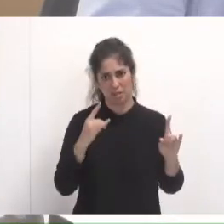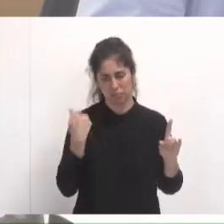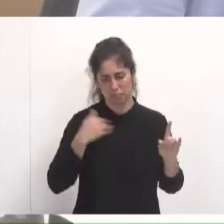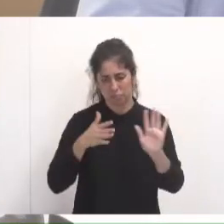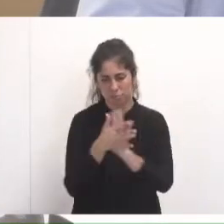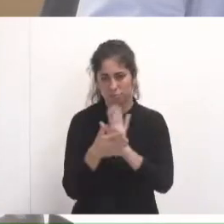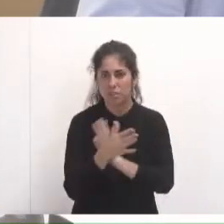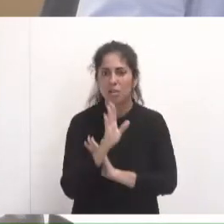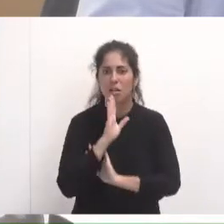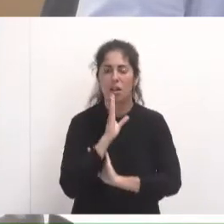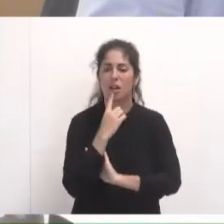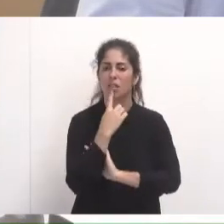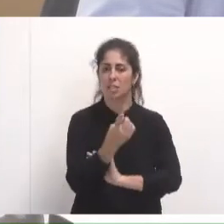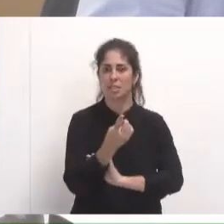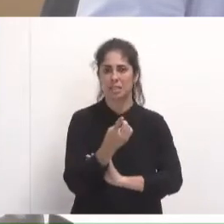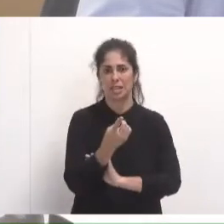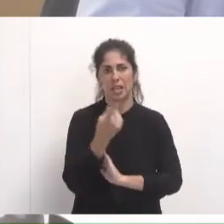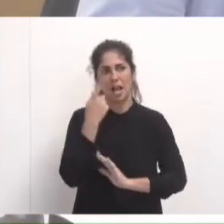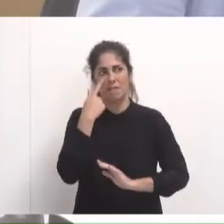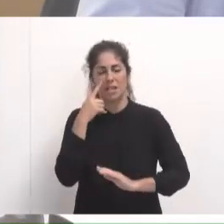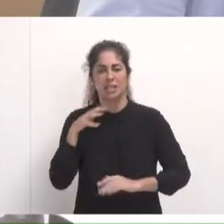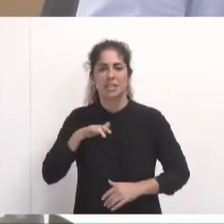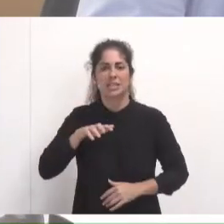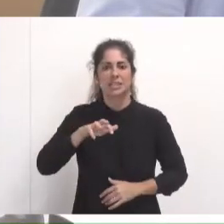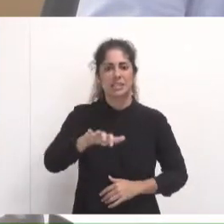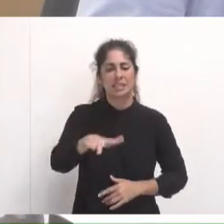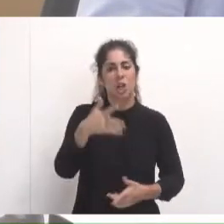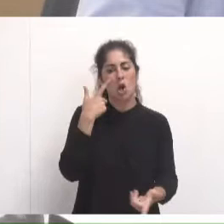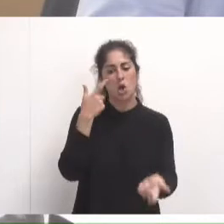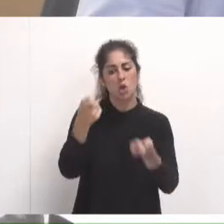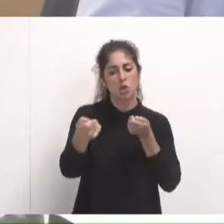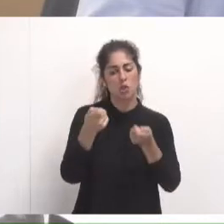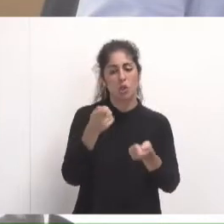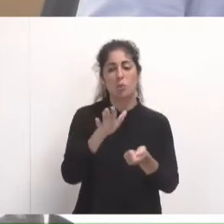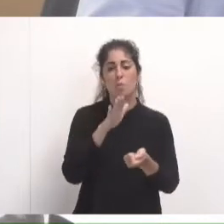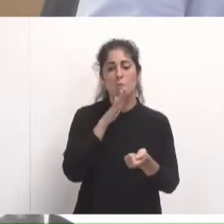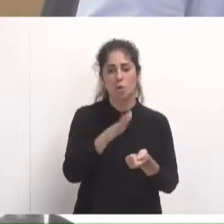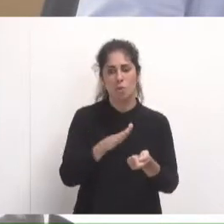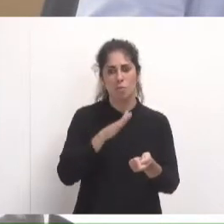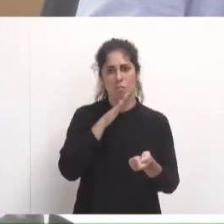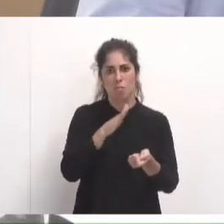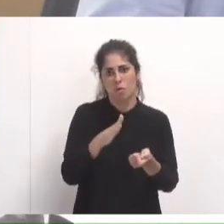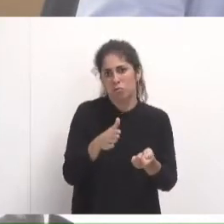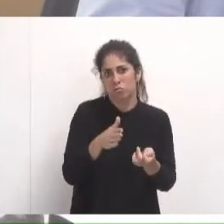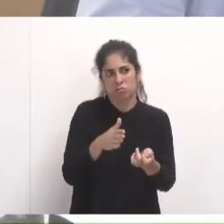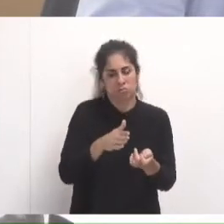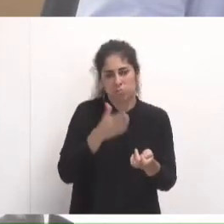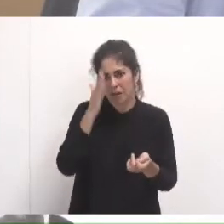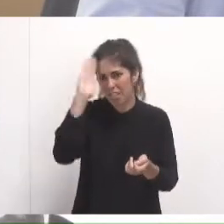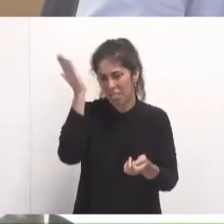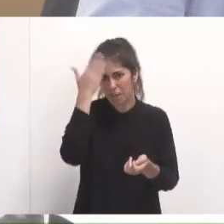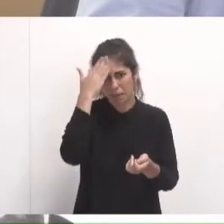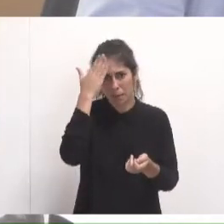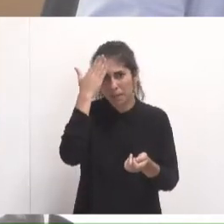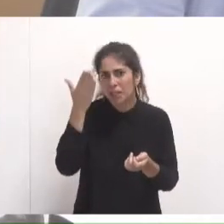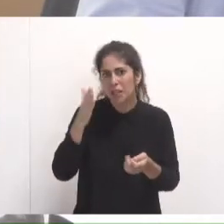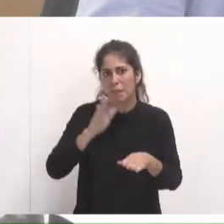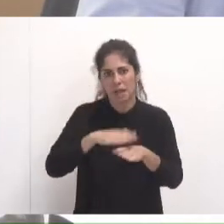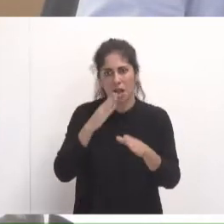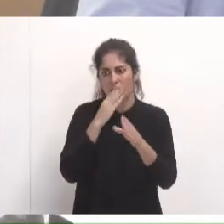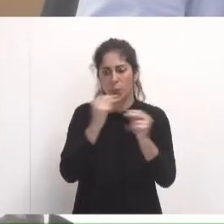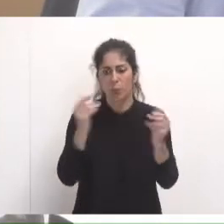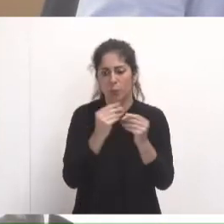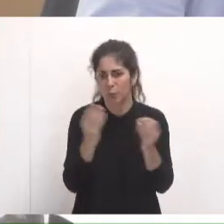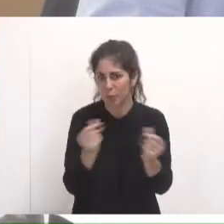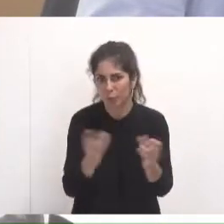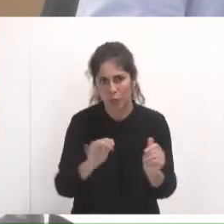al final el control de las termitas se hace por SEU, la principal línea de actuación para eliminar la colonia completa. O sea,